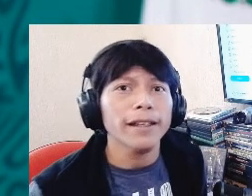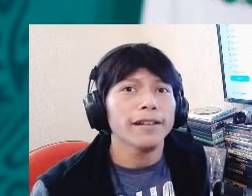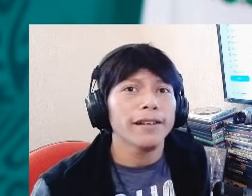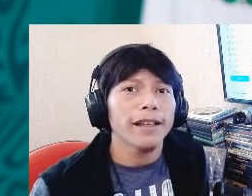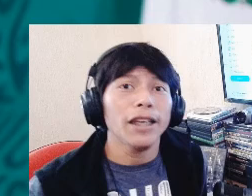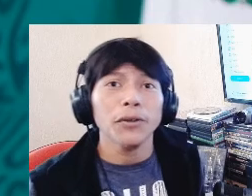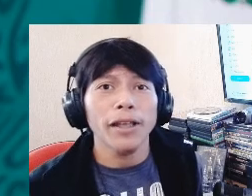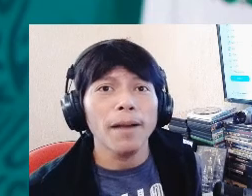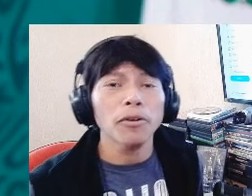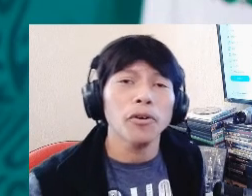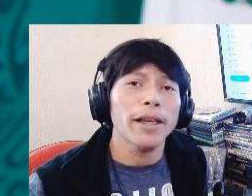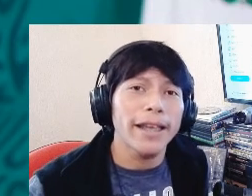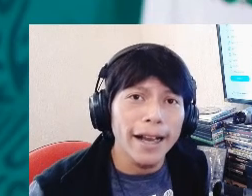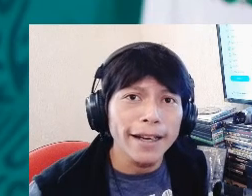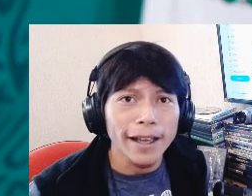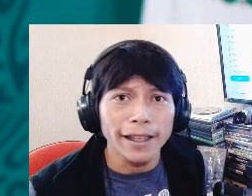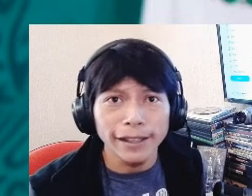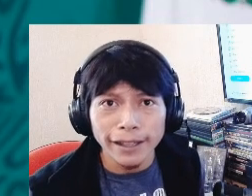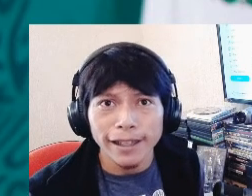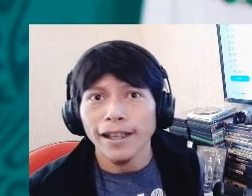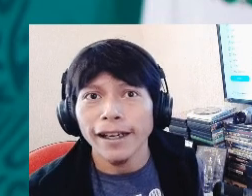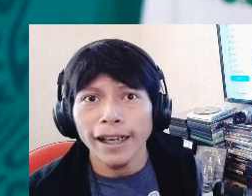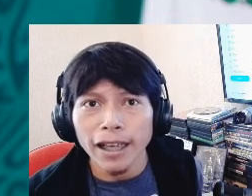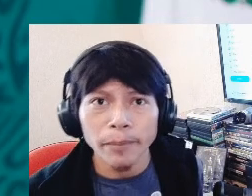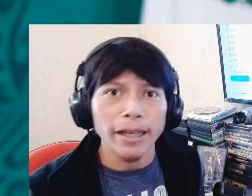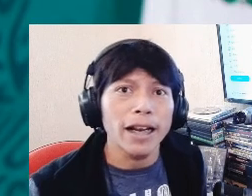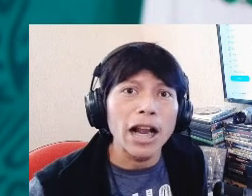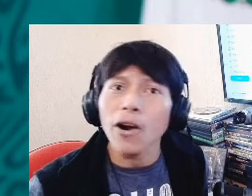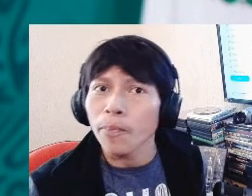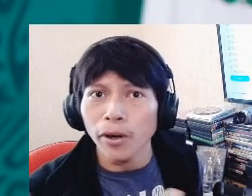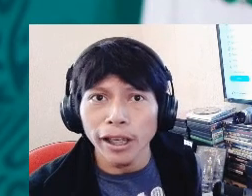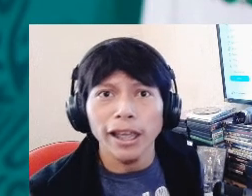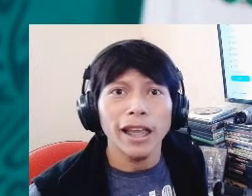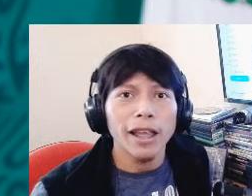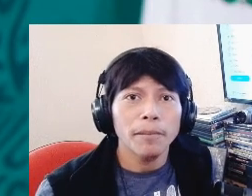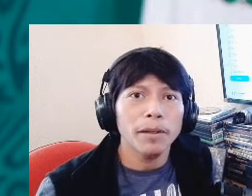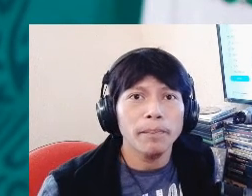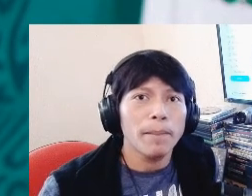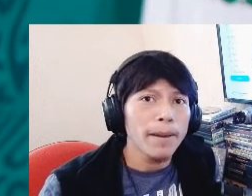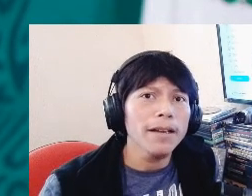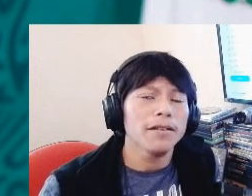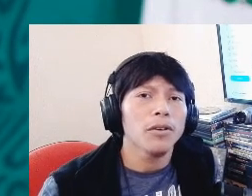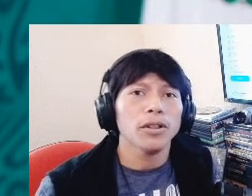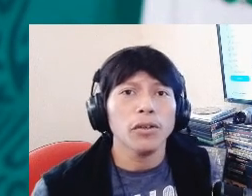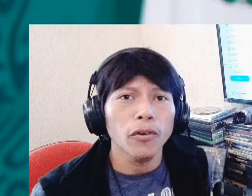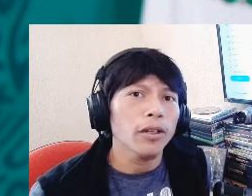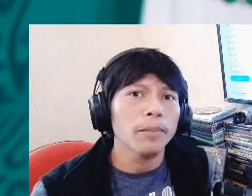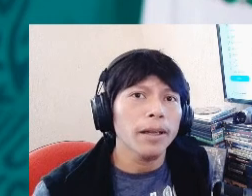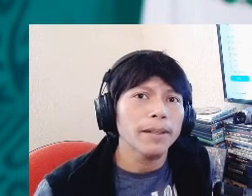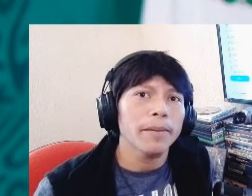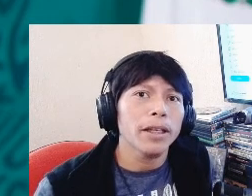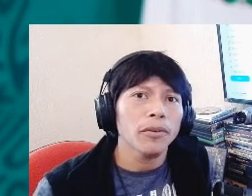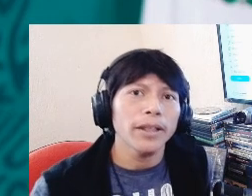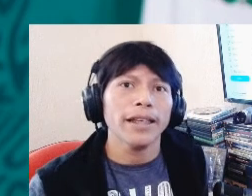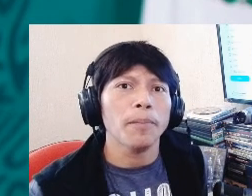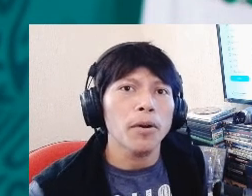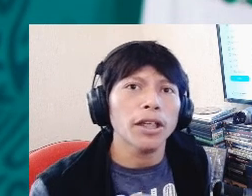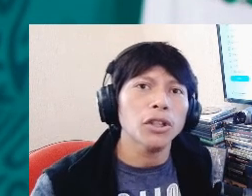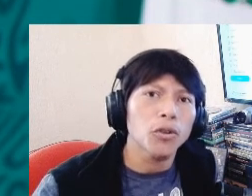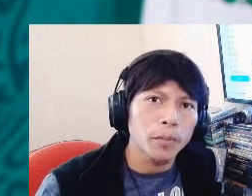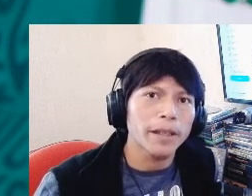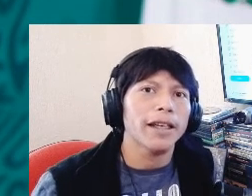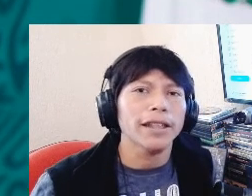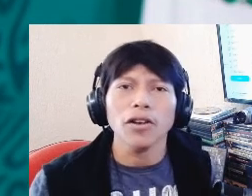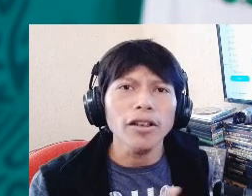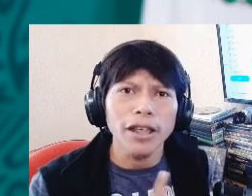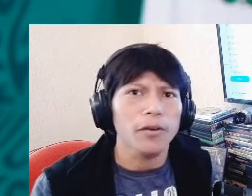pueden vender. El hijo de AMLO no va a llegar a decir, regáleme el cacao porque mi papá los ayudó con el programa Sembrando Vida y por